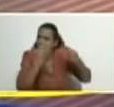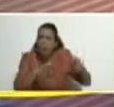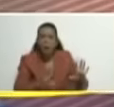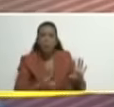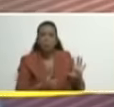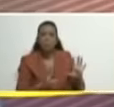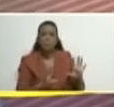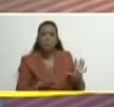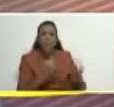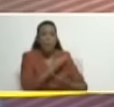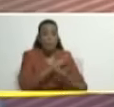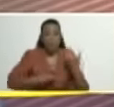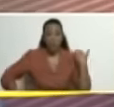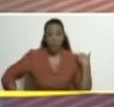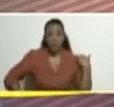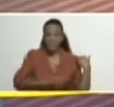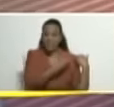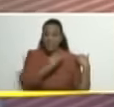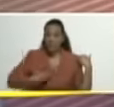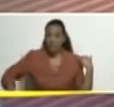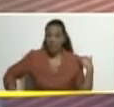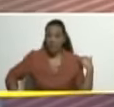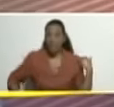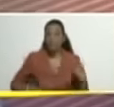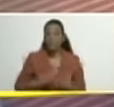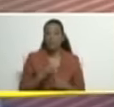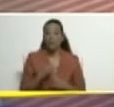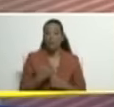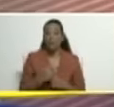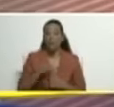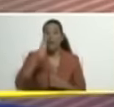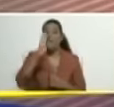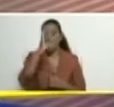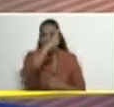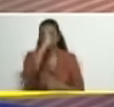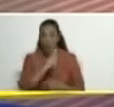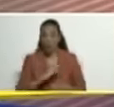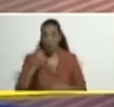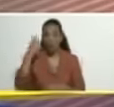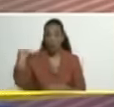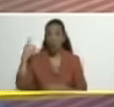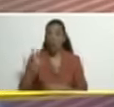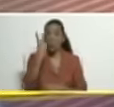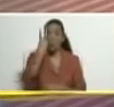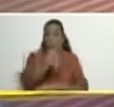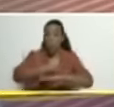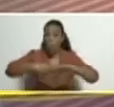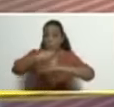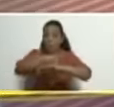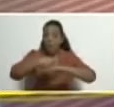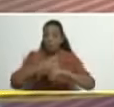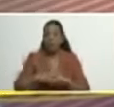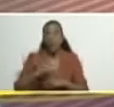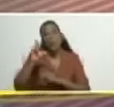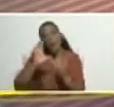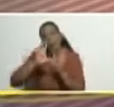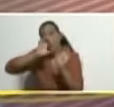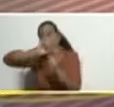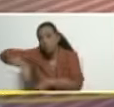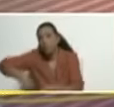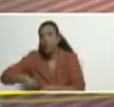En la toma de posición de la presidenta Dilma Rousseff para su segundo mandato, que luego la